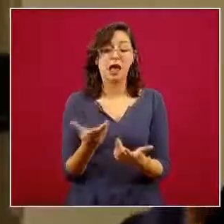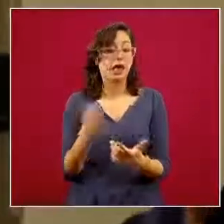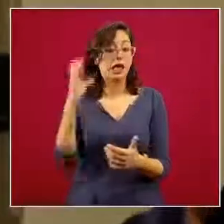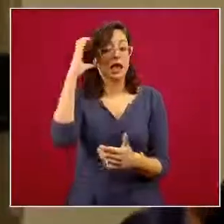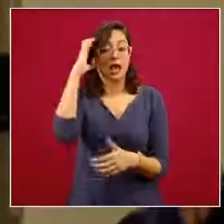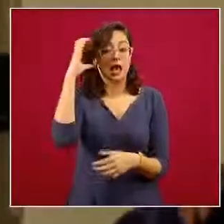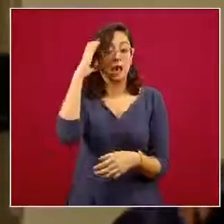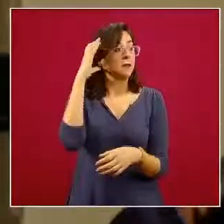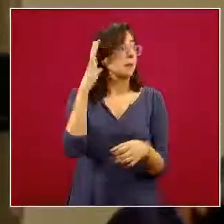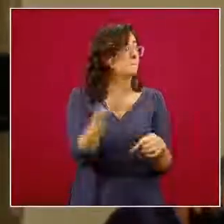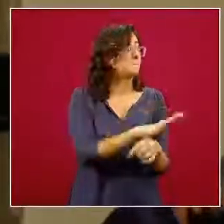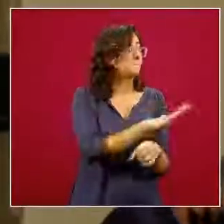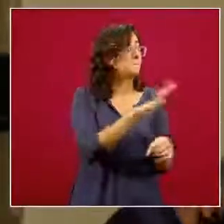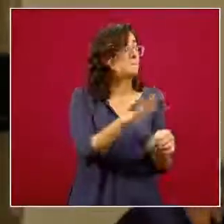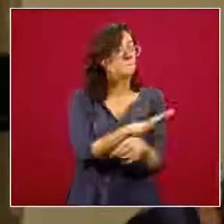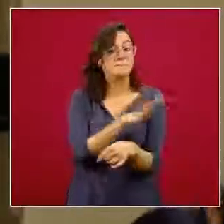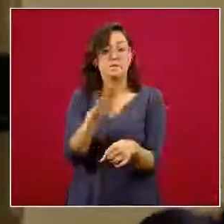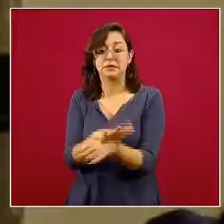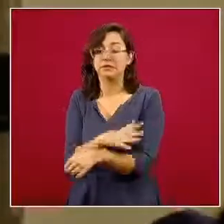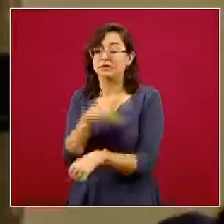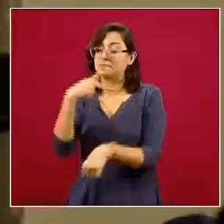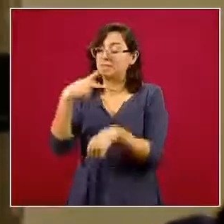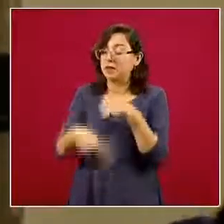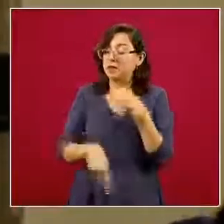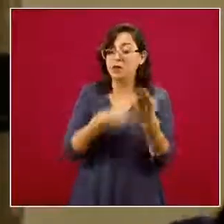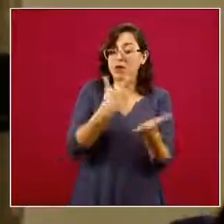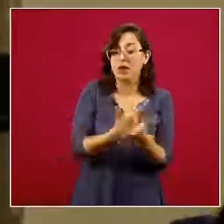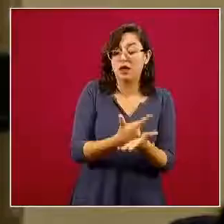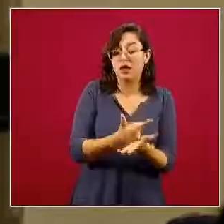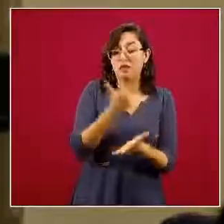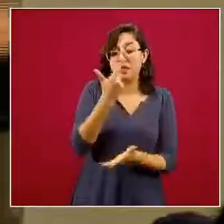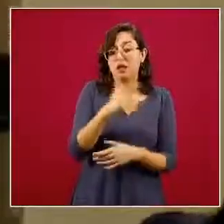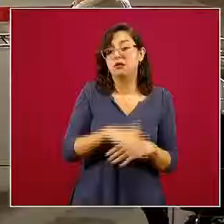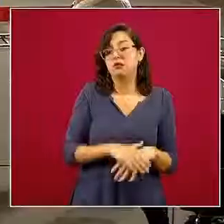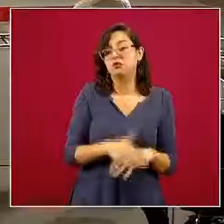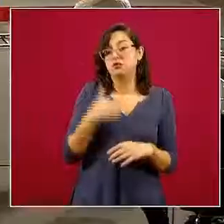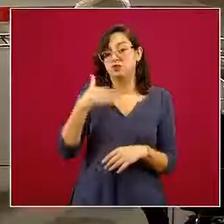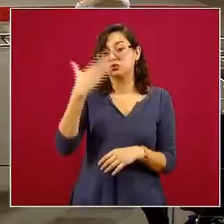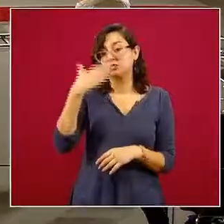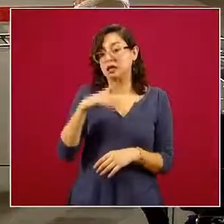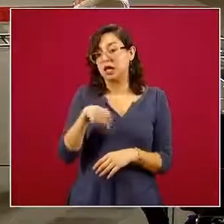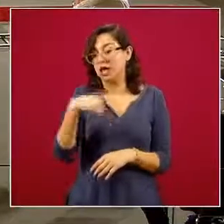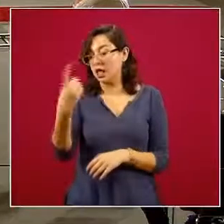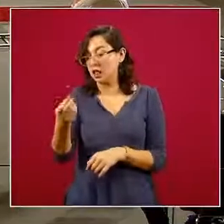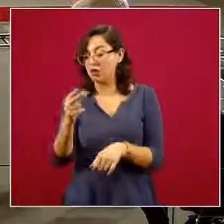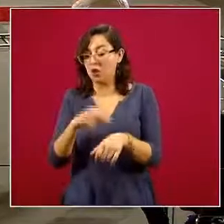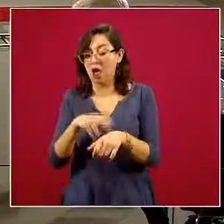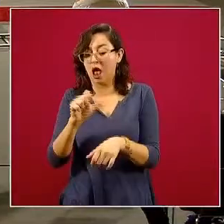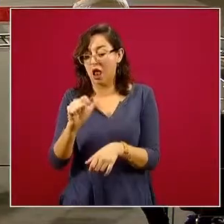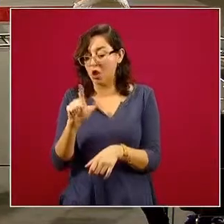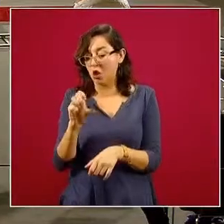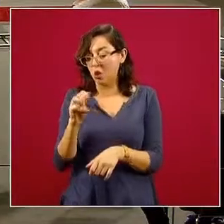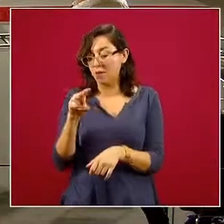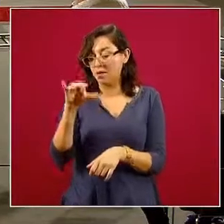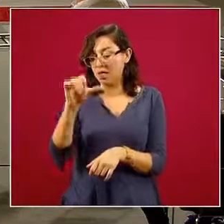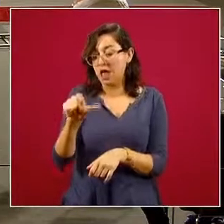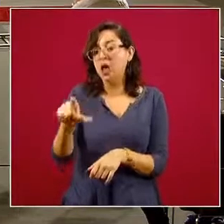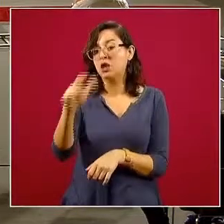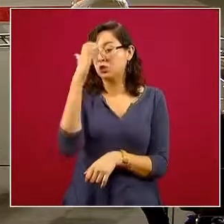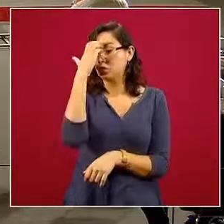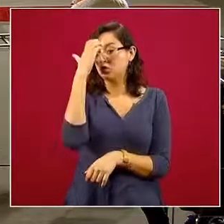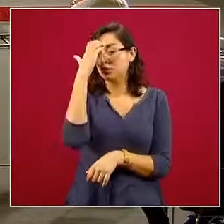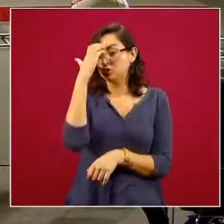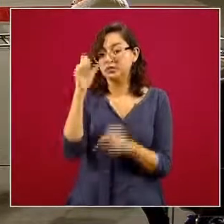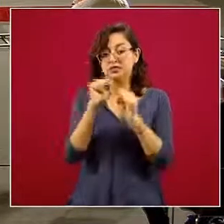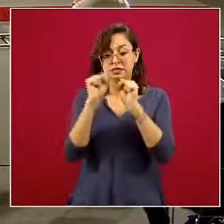coronavirus disponibles y que esto planteaba pues una situación de emergencia. Yo sé que el doctor Alomía conoce muy bien el sistema de salud de mi estado, él trabajaba